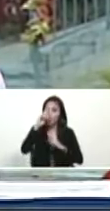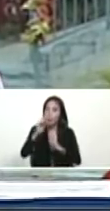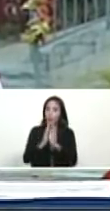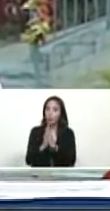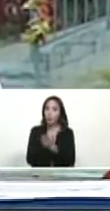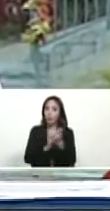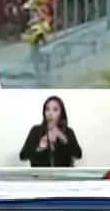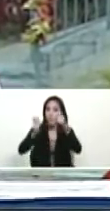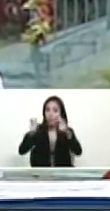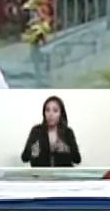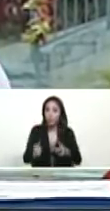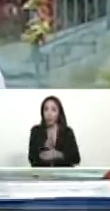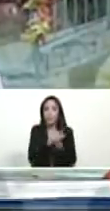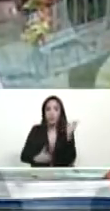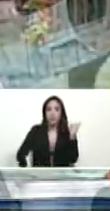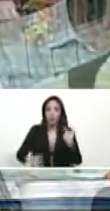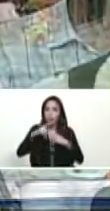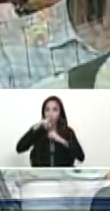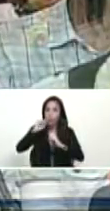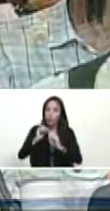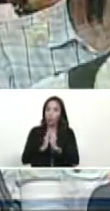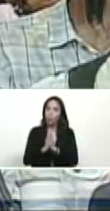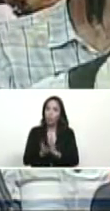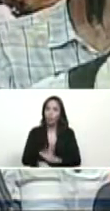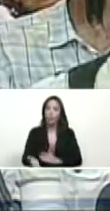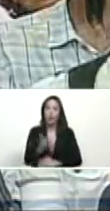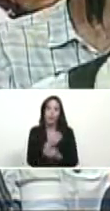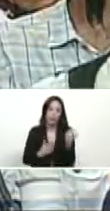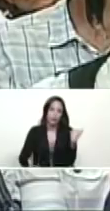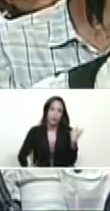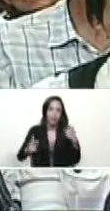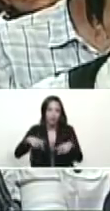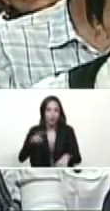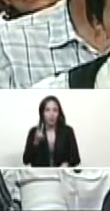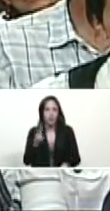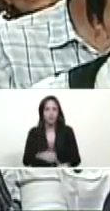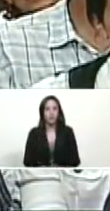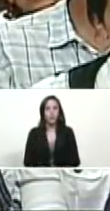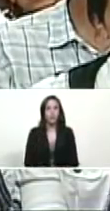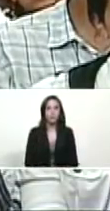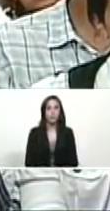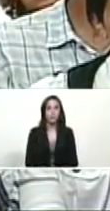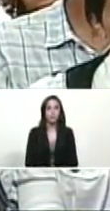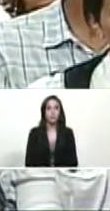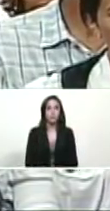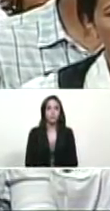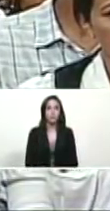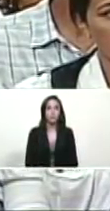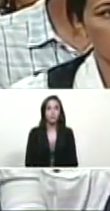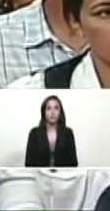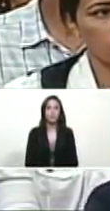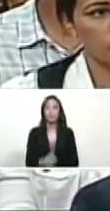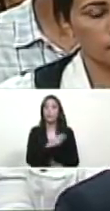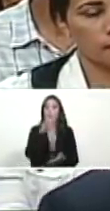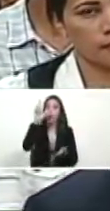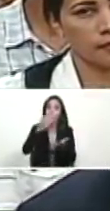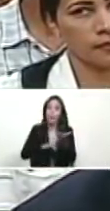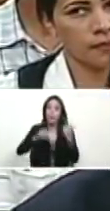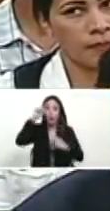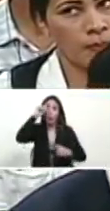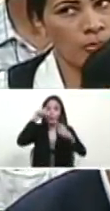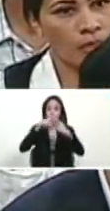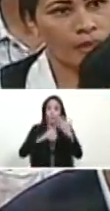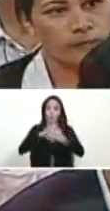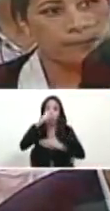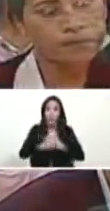al ciudadano Nicolás Maduro Moros, presidente de la República Bolivariana de Venezuela, aprobar la meta del Plan